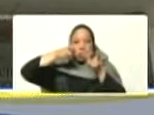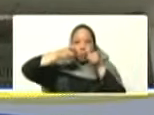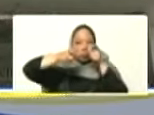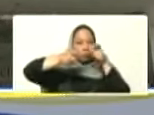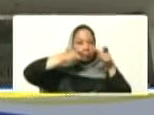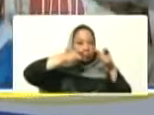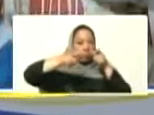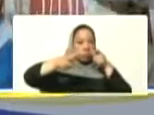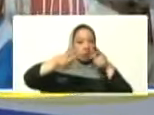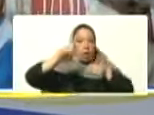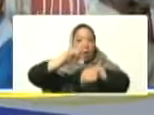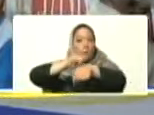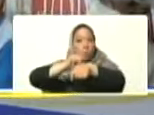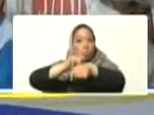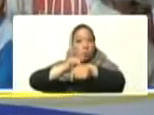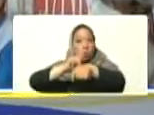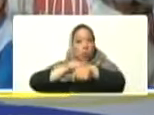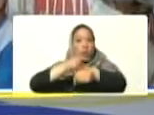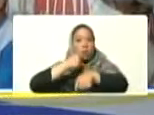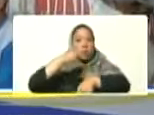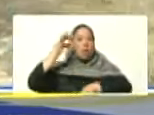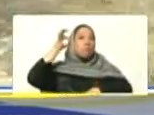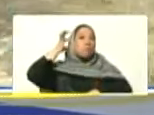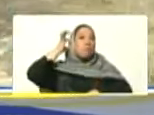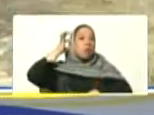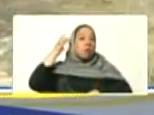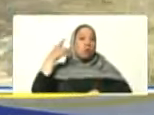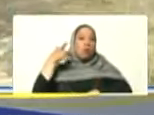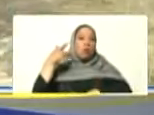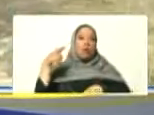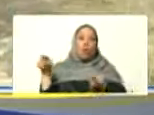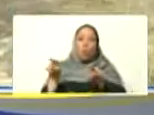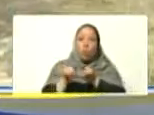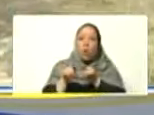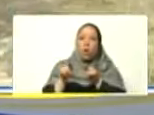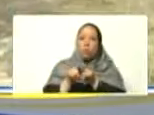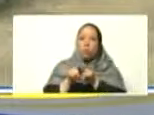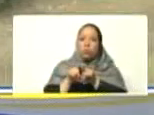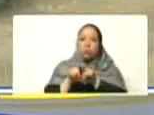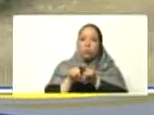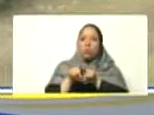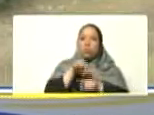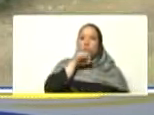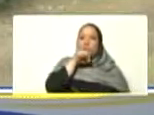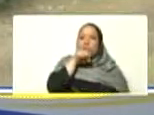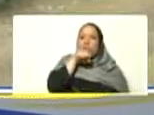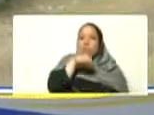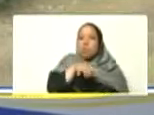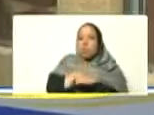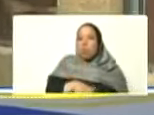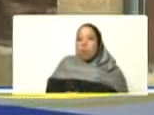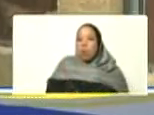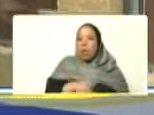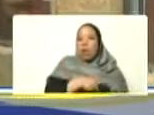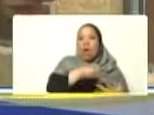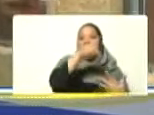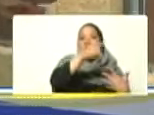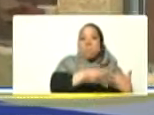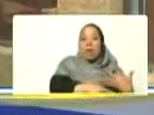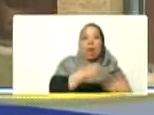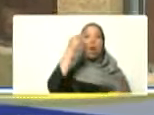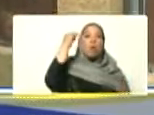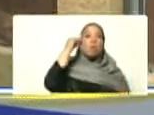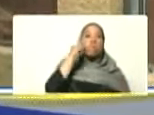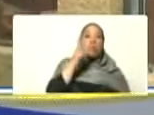Magaly, la doctora Magaly Gutiérrez, decía que esto se parecía mucho a aquel histórico Plan Bolívar 2000,